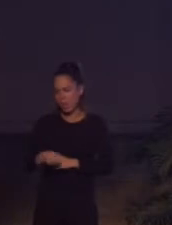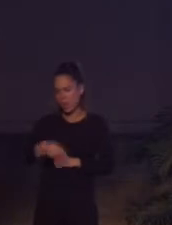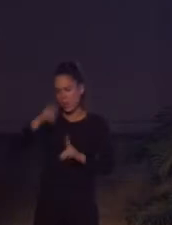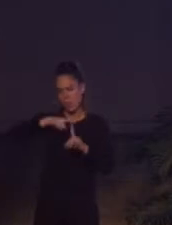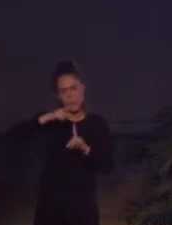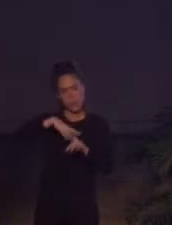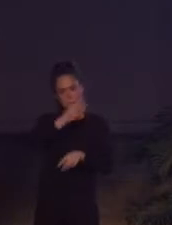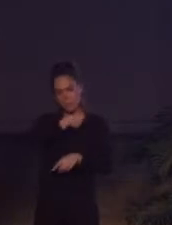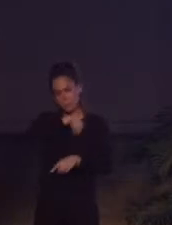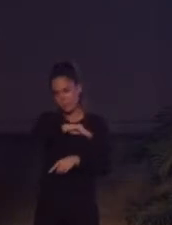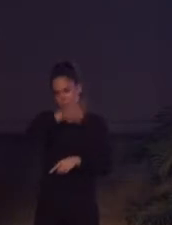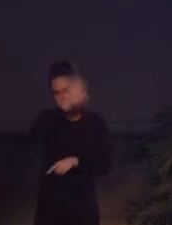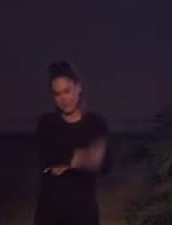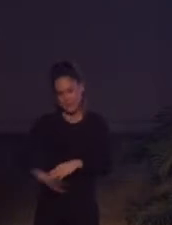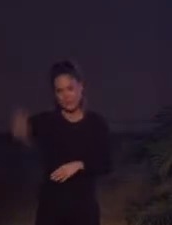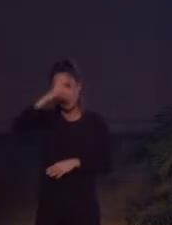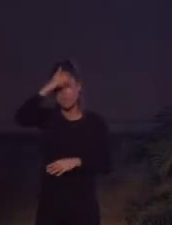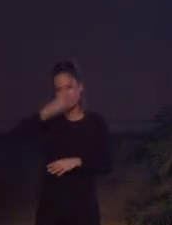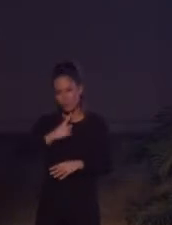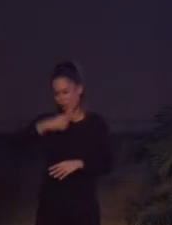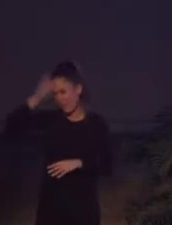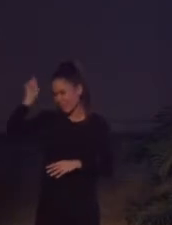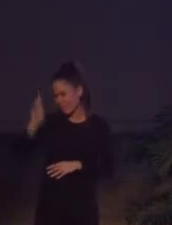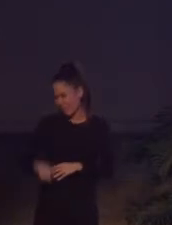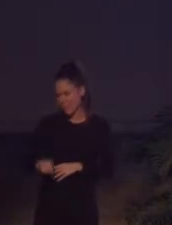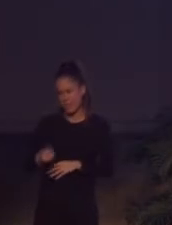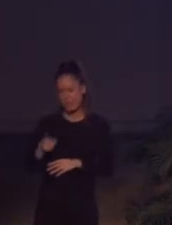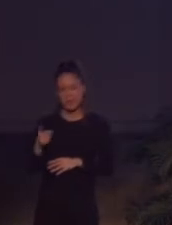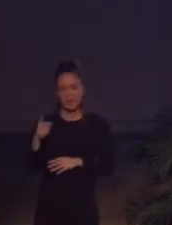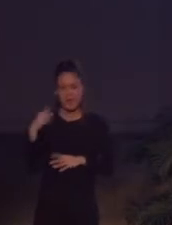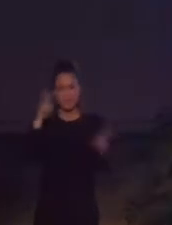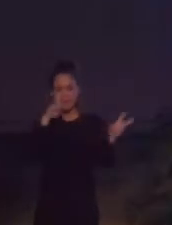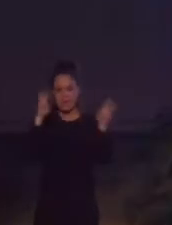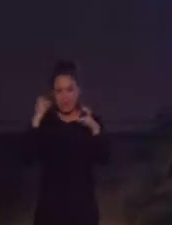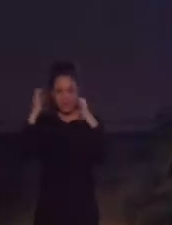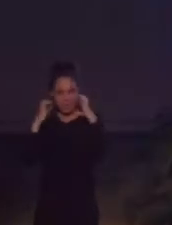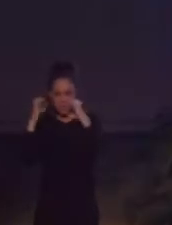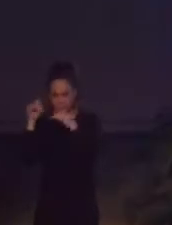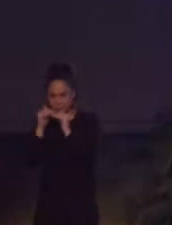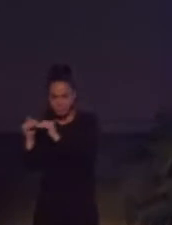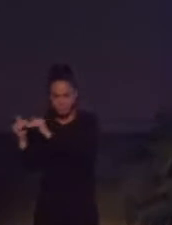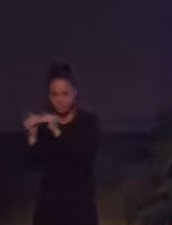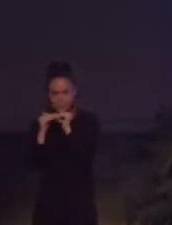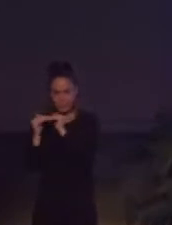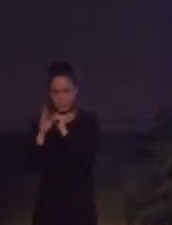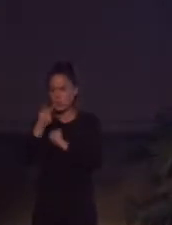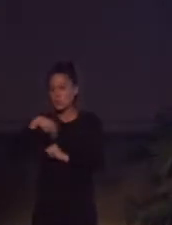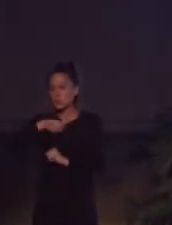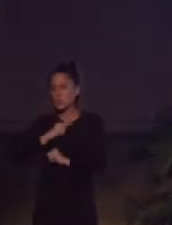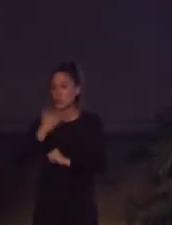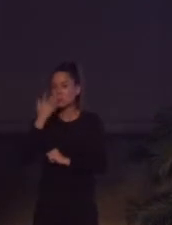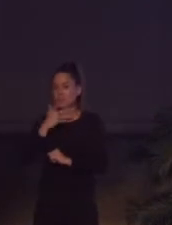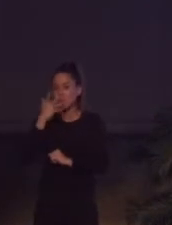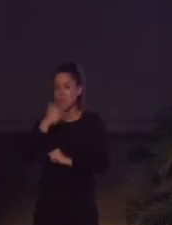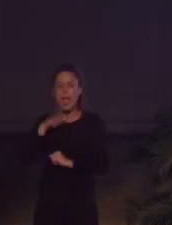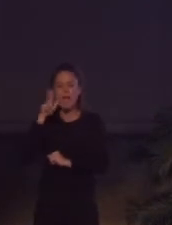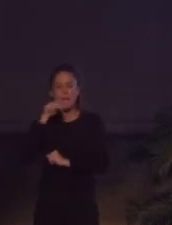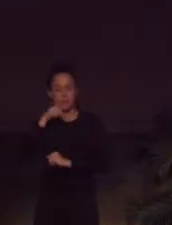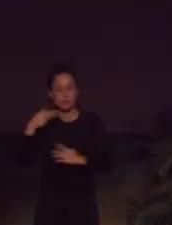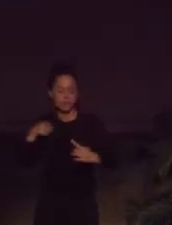incluso yo creo que en Portugal y en más sitios, de temas antiespecistas. La conocimos en un Vegan Fest en Alacant, ¿no? Y estaba